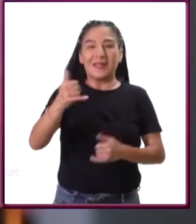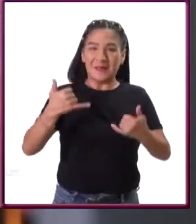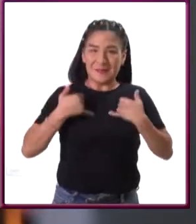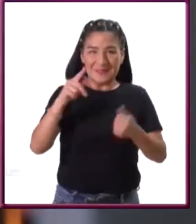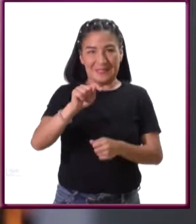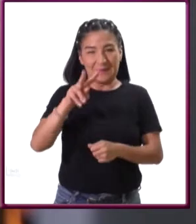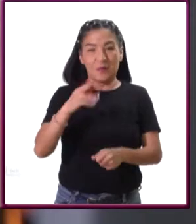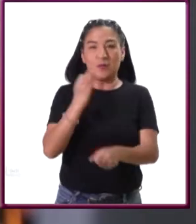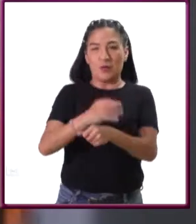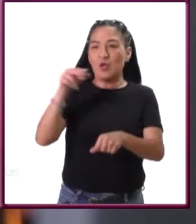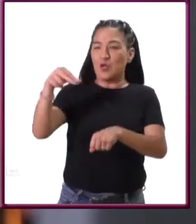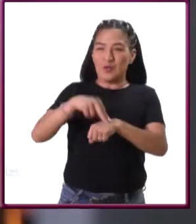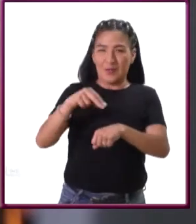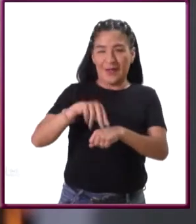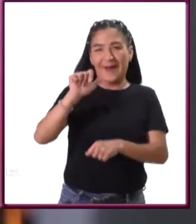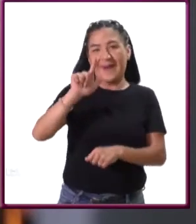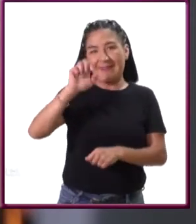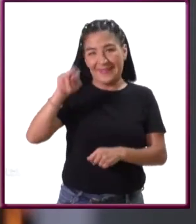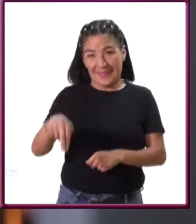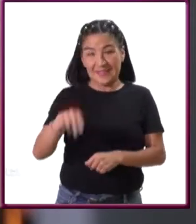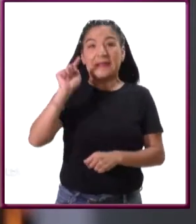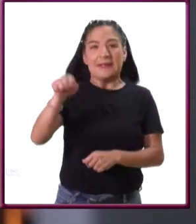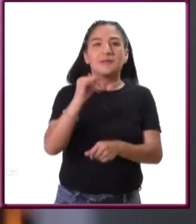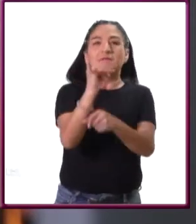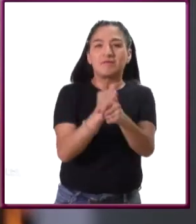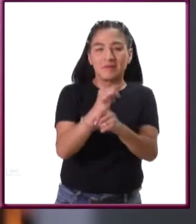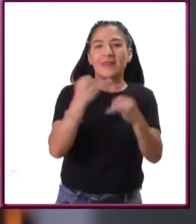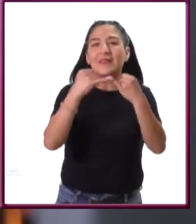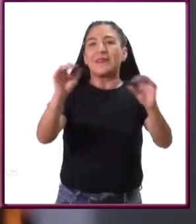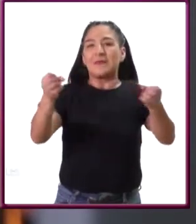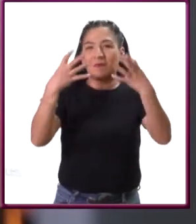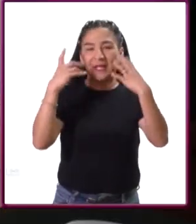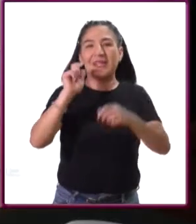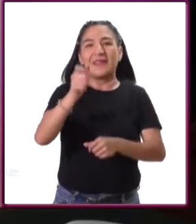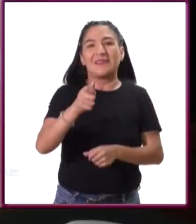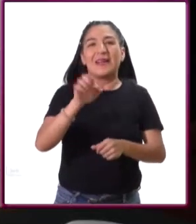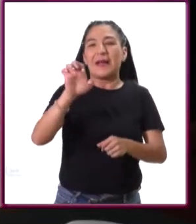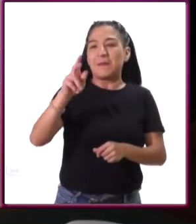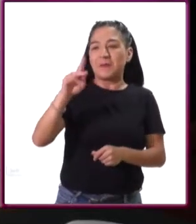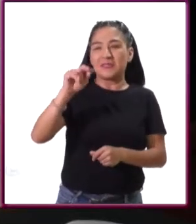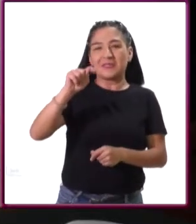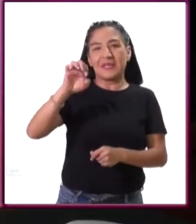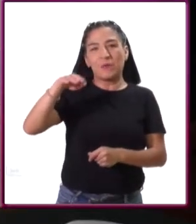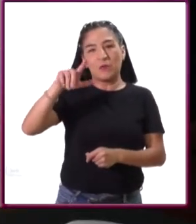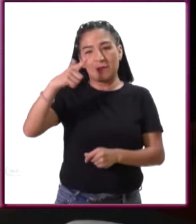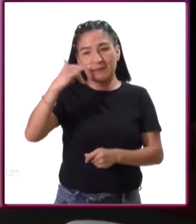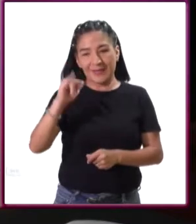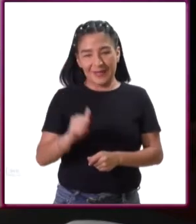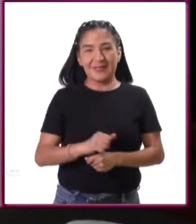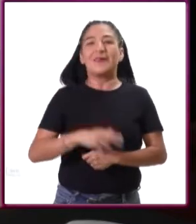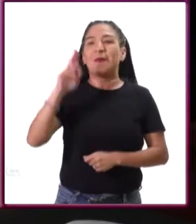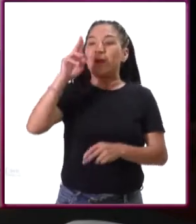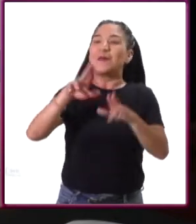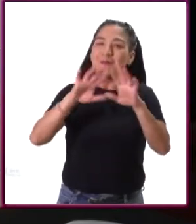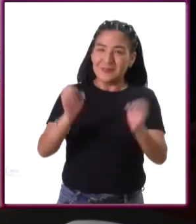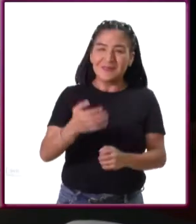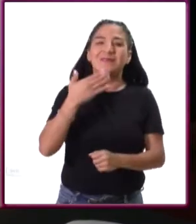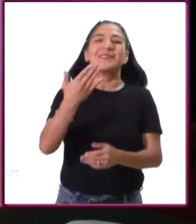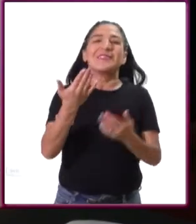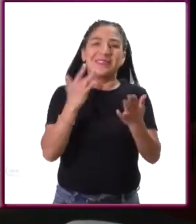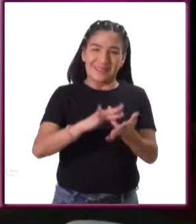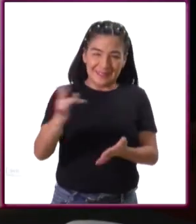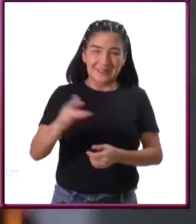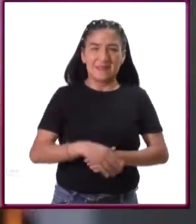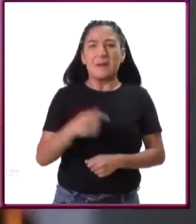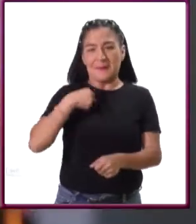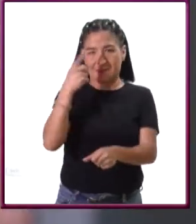Heiblum, quien es investigador independiente de epistemología. Alan, ¿cómo estás? Todo bien, muchas gracias. Gracias por estar con nosotros. Mi primera pregunta